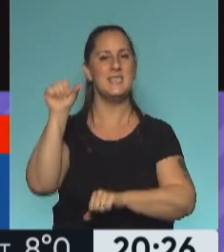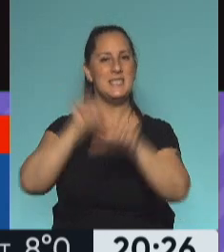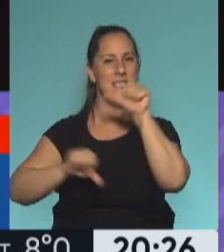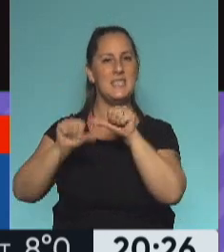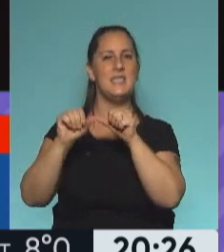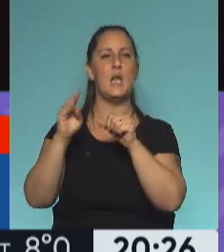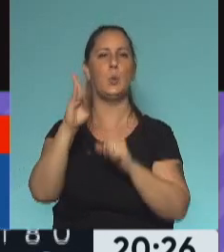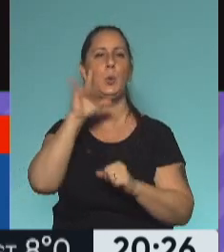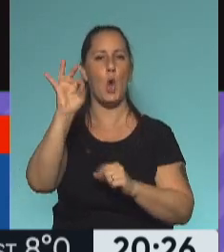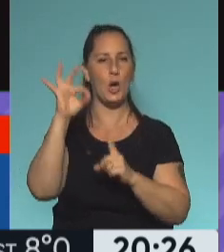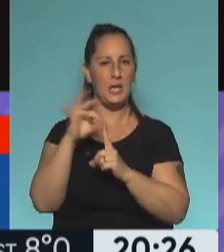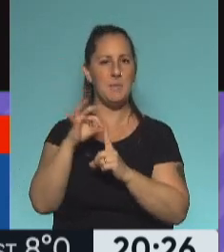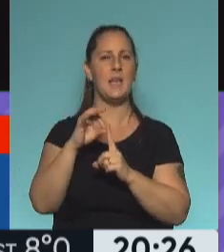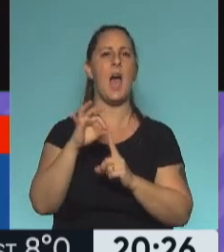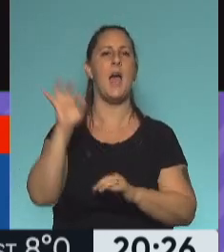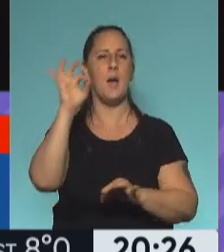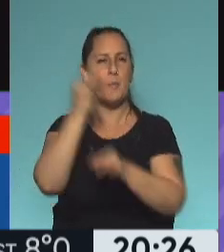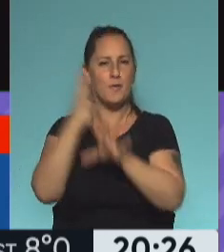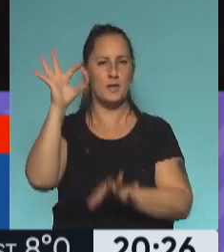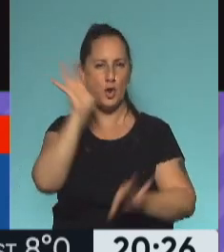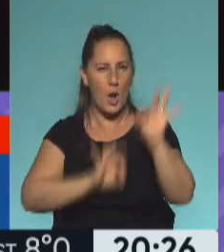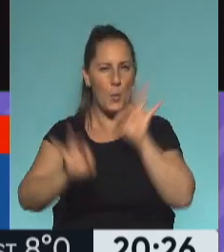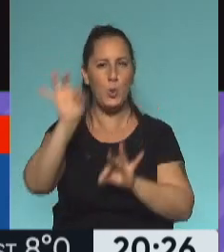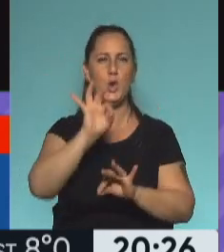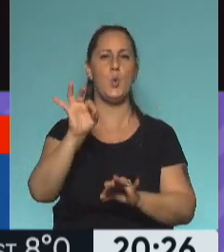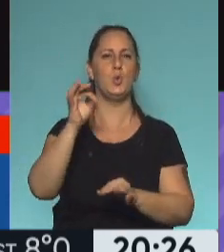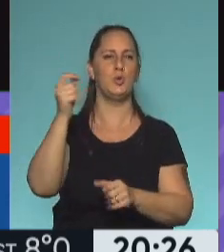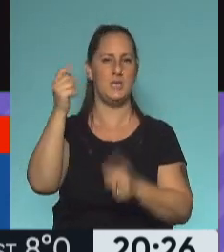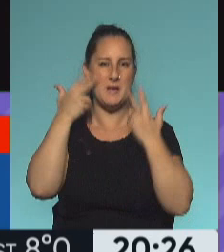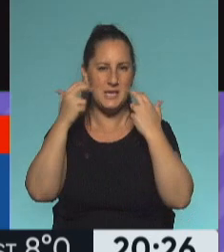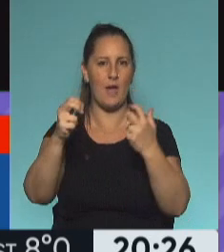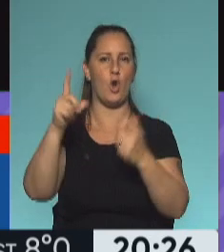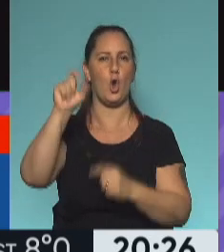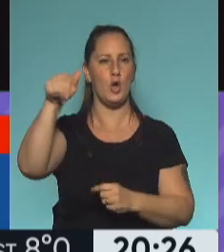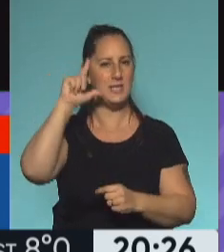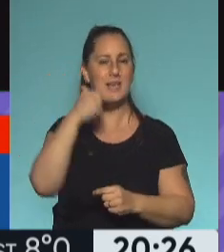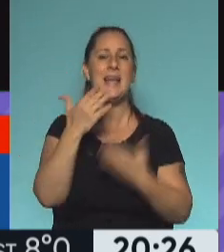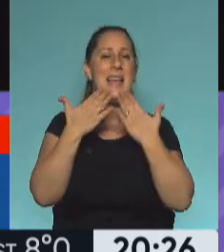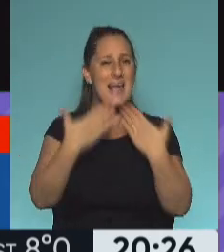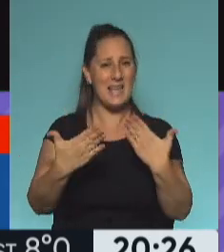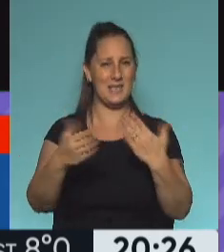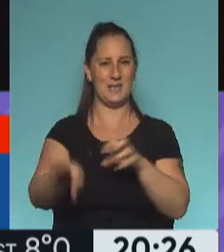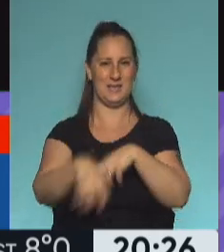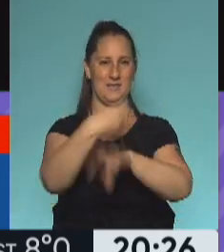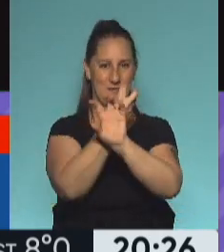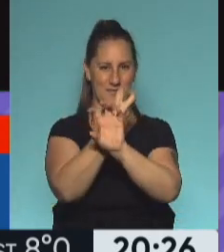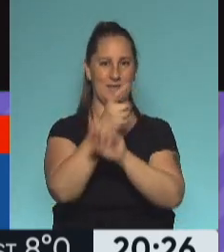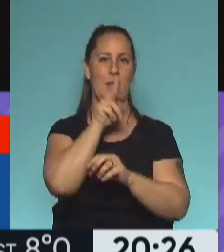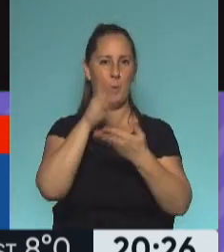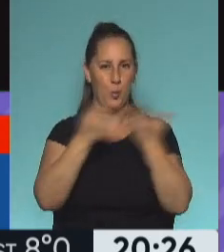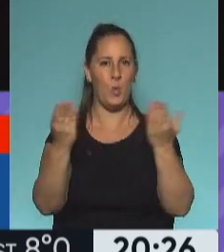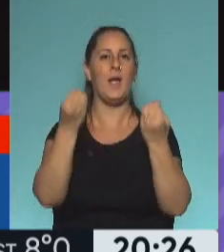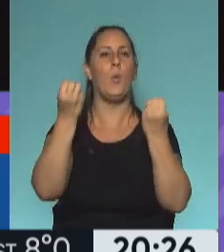ciencias bioquímicas, virólogo, investigador del CONICET. Le agradecemos muchísimo esta comunicación, esta entrevista con la televisión pública. Que tenga usted un